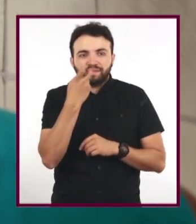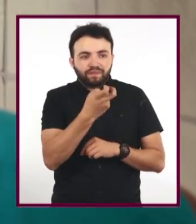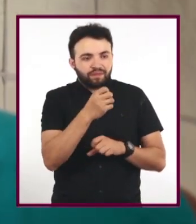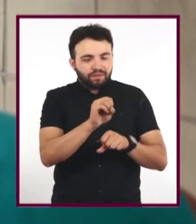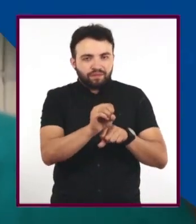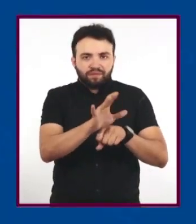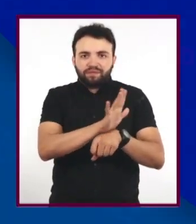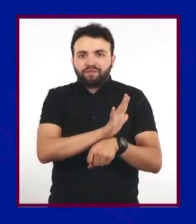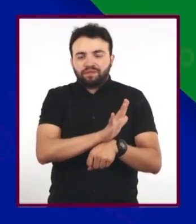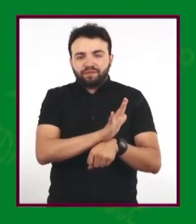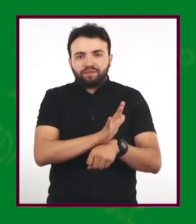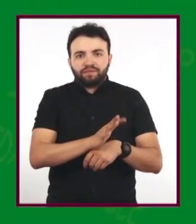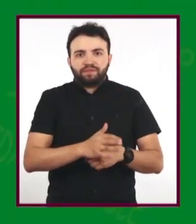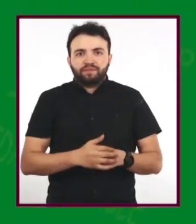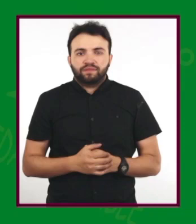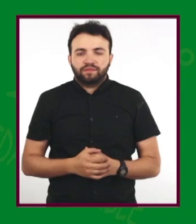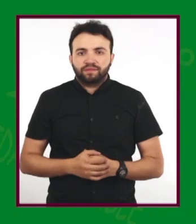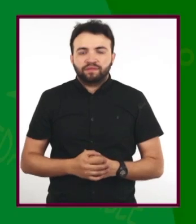pandemia.